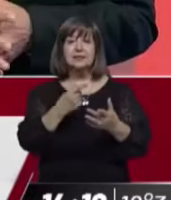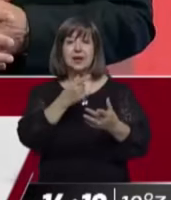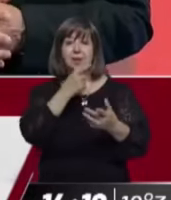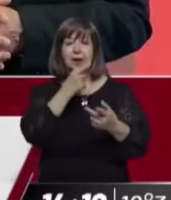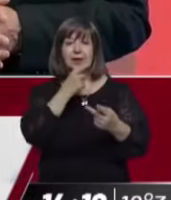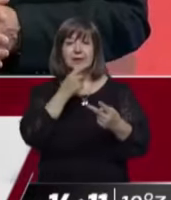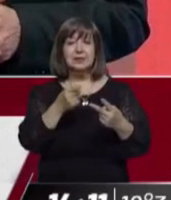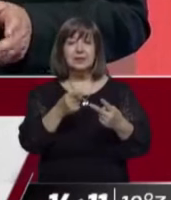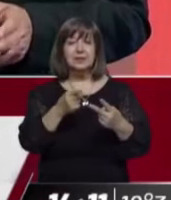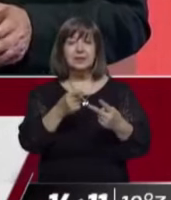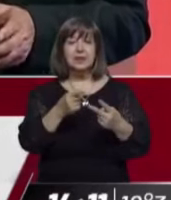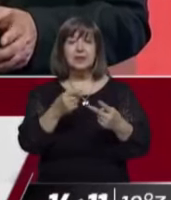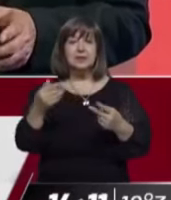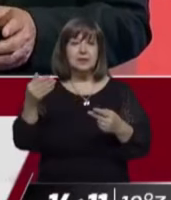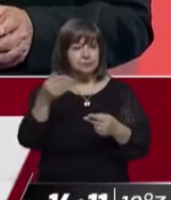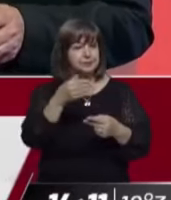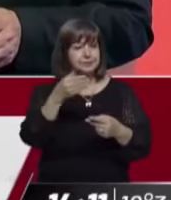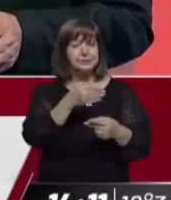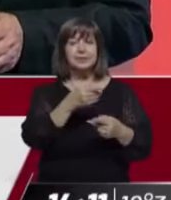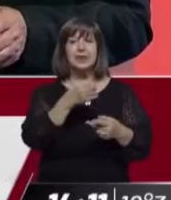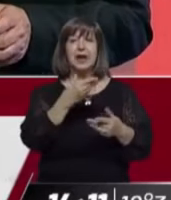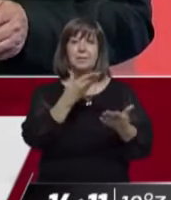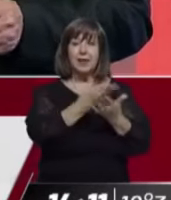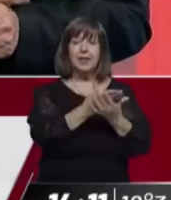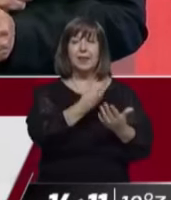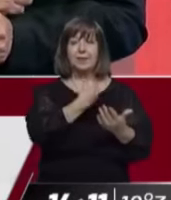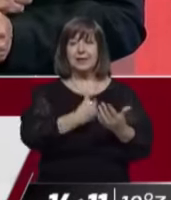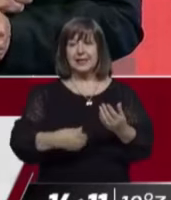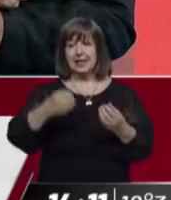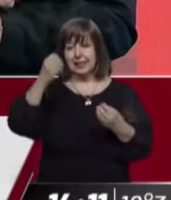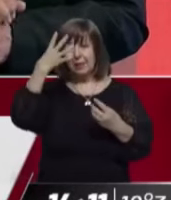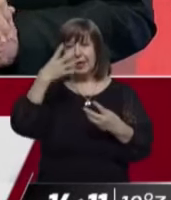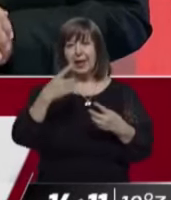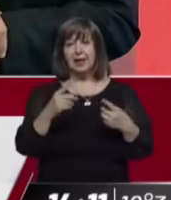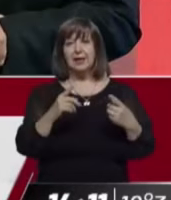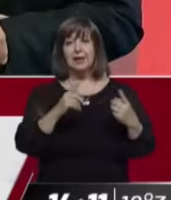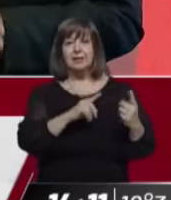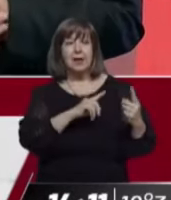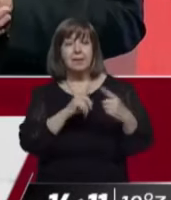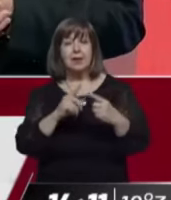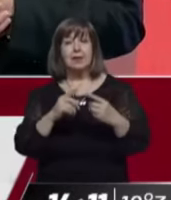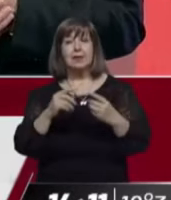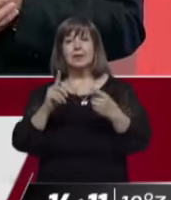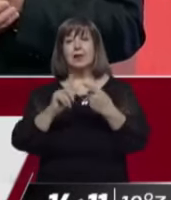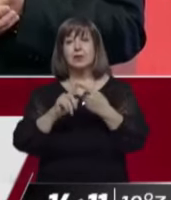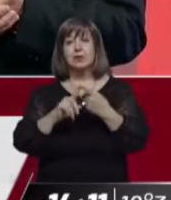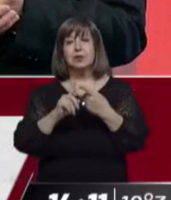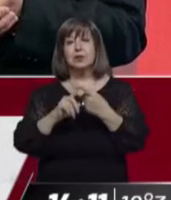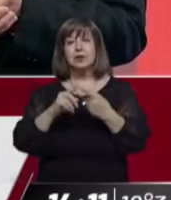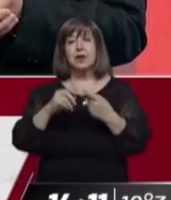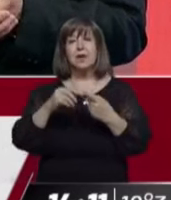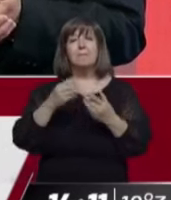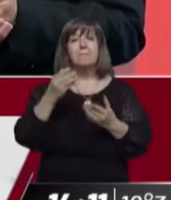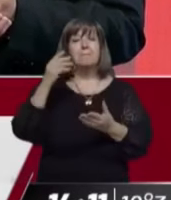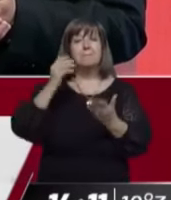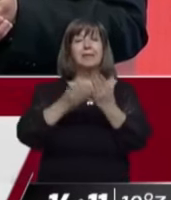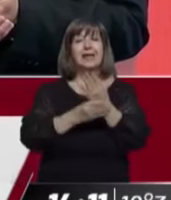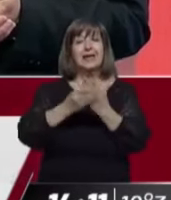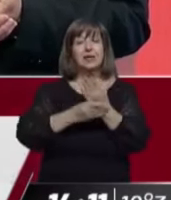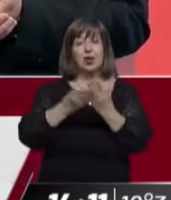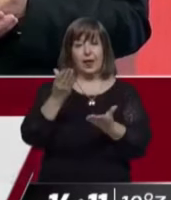meloneado, digamos, a Javier Milei para que sea el candidato, pero a su vez tiene relación con el ministro de Justicia, con Cunio